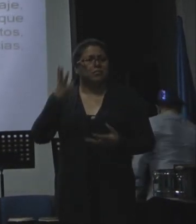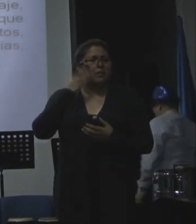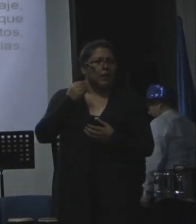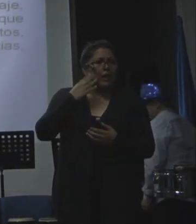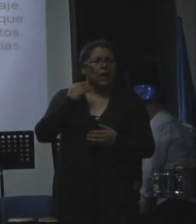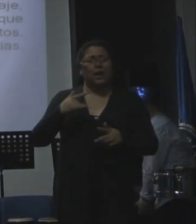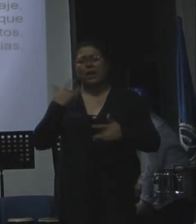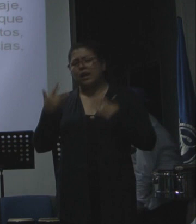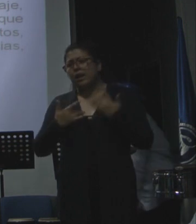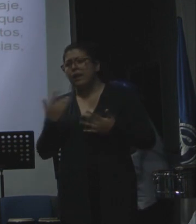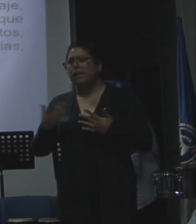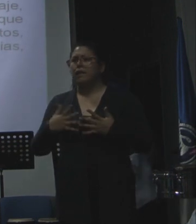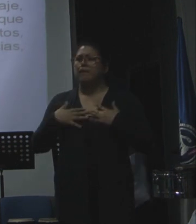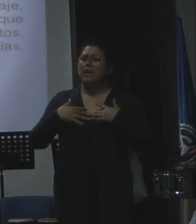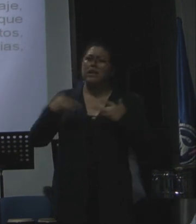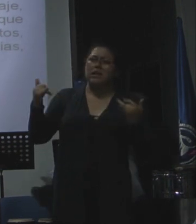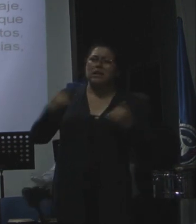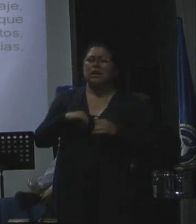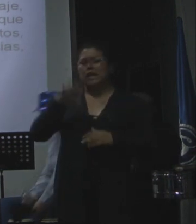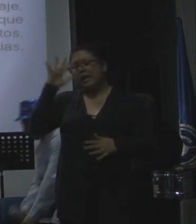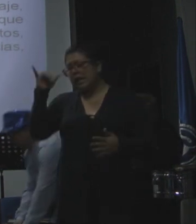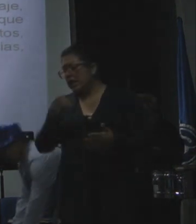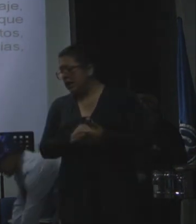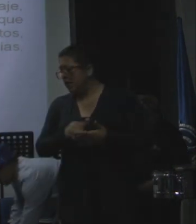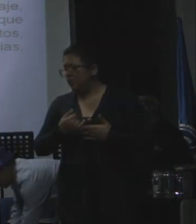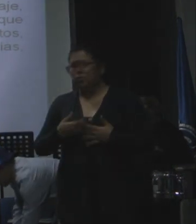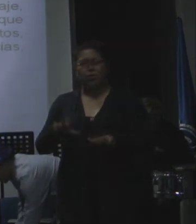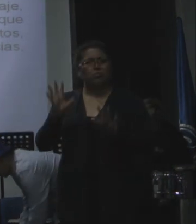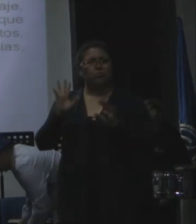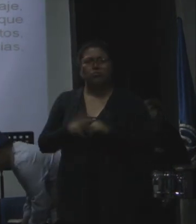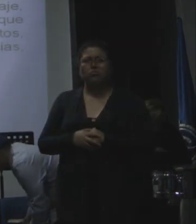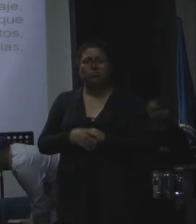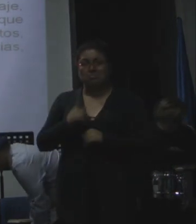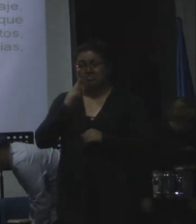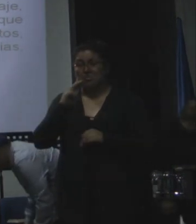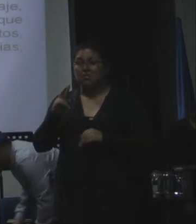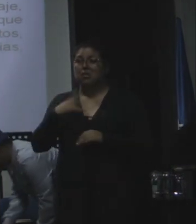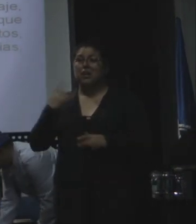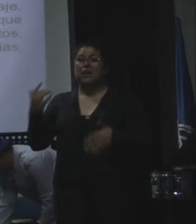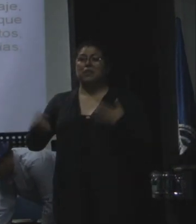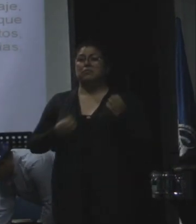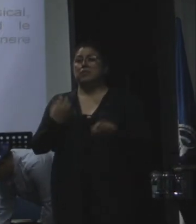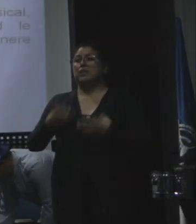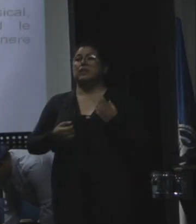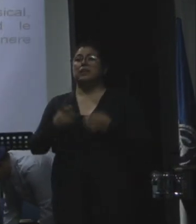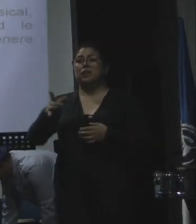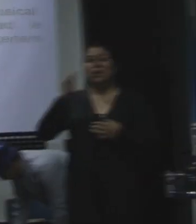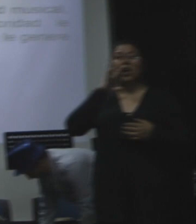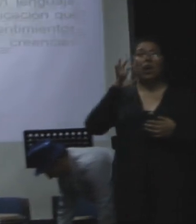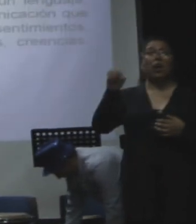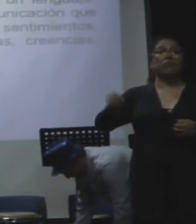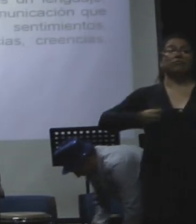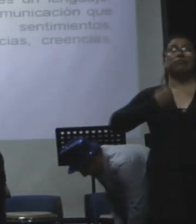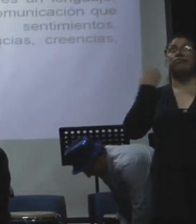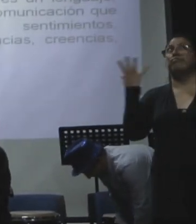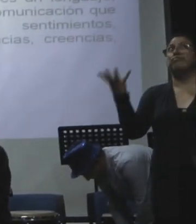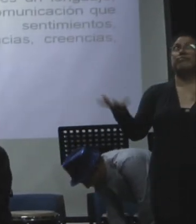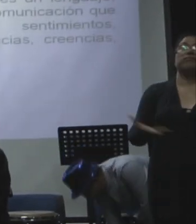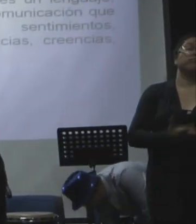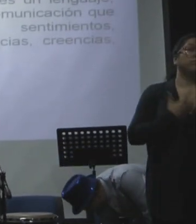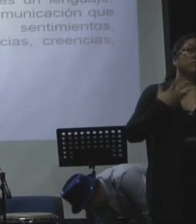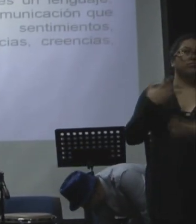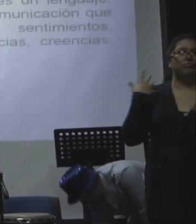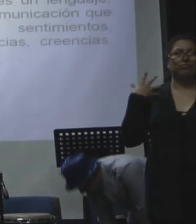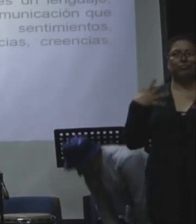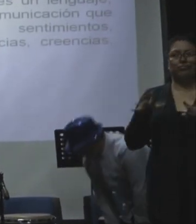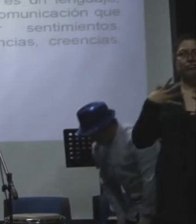alegrías, felicidades, creencias, etc. Ellos expresan, ya lo van a ver, sobre todo este caballero, que es muy expresivo. Ya